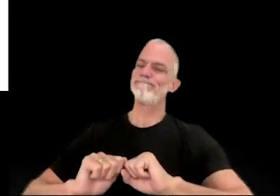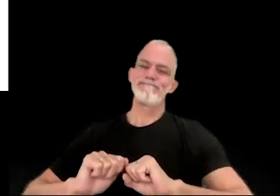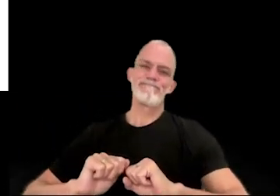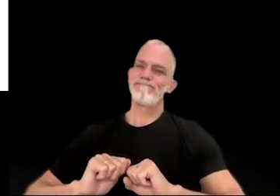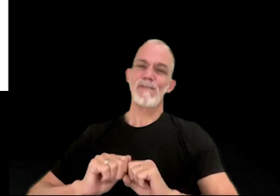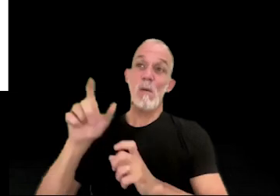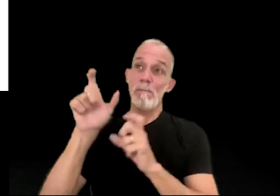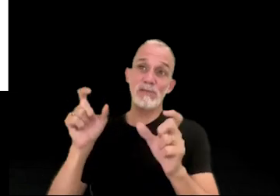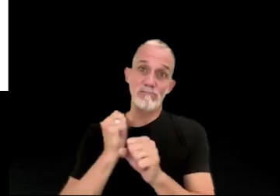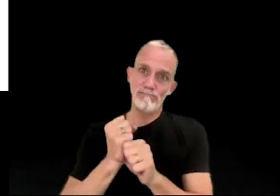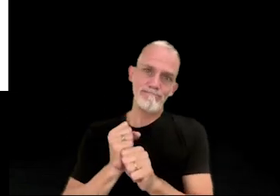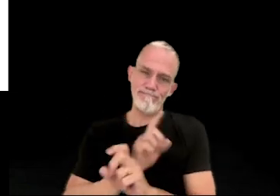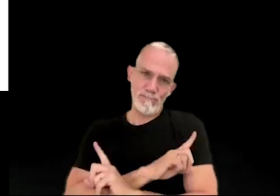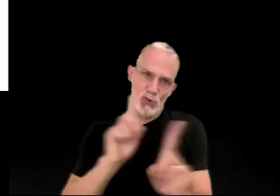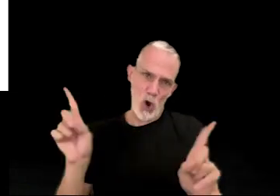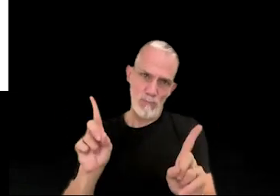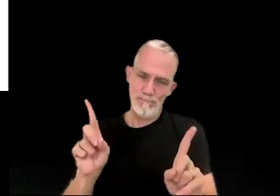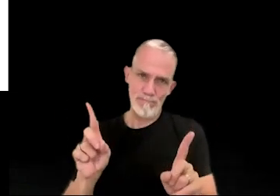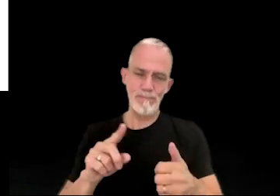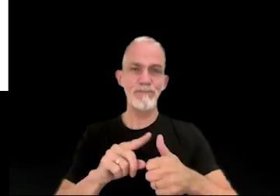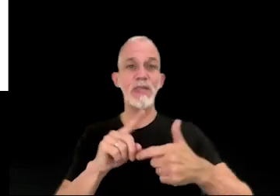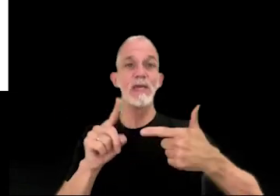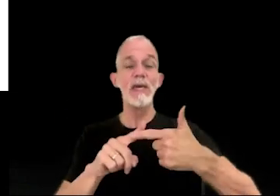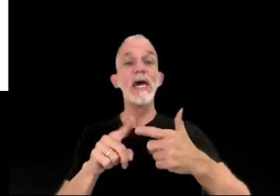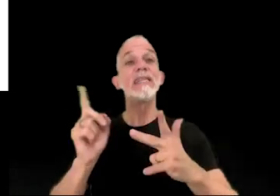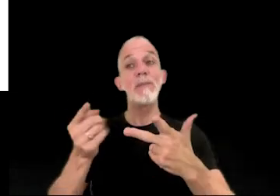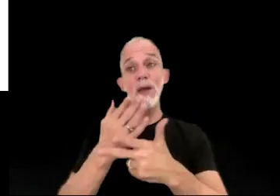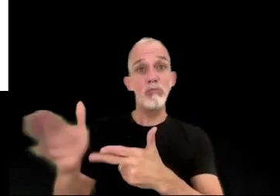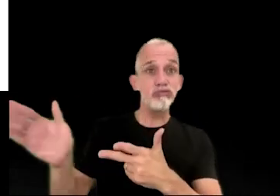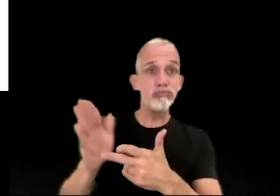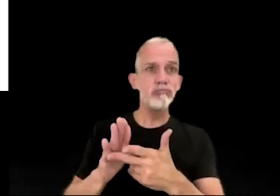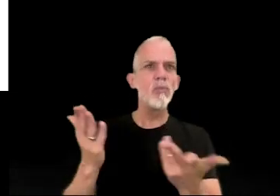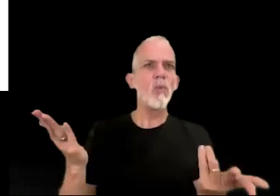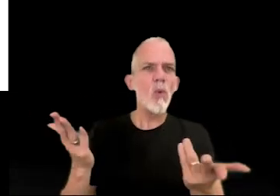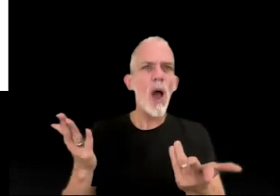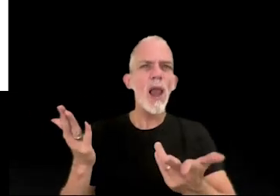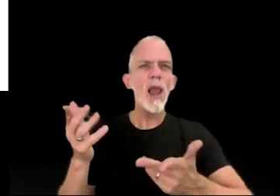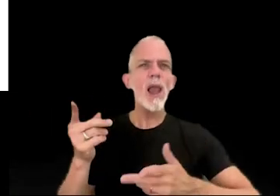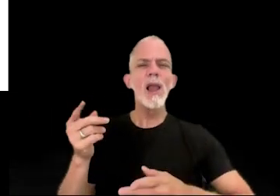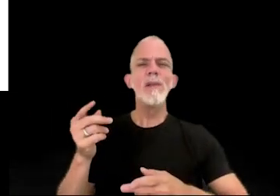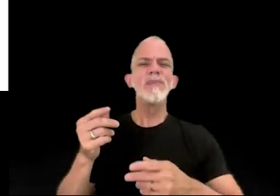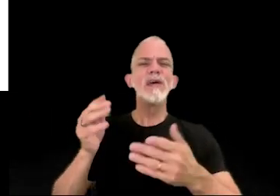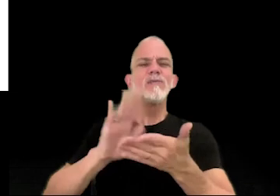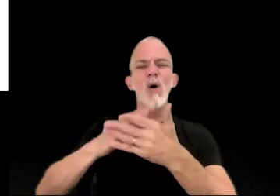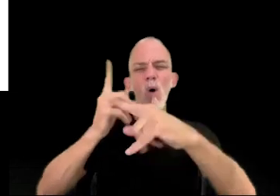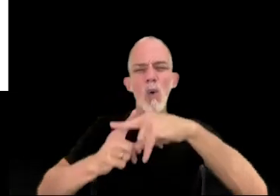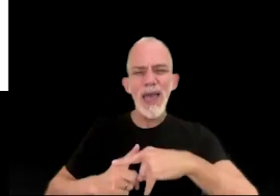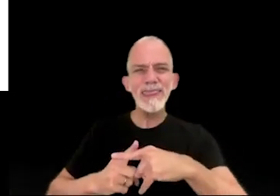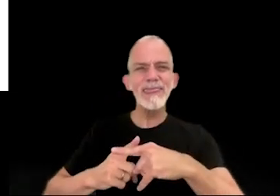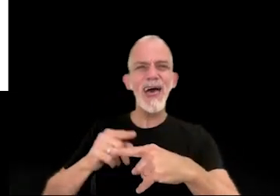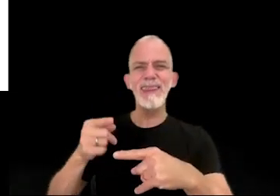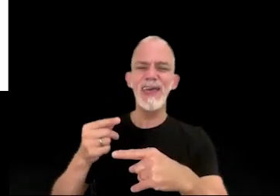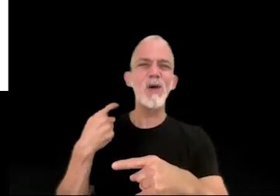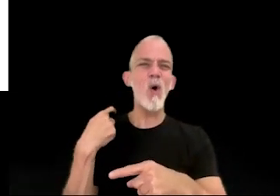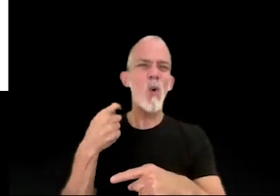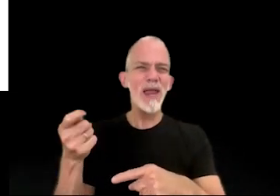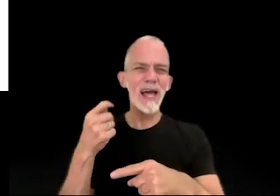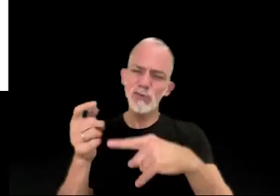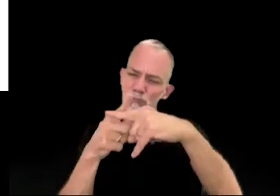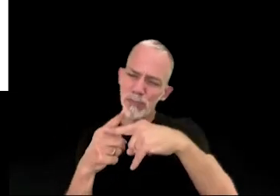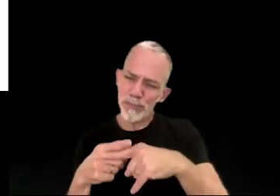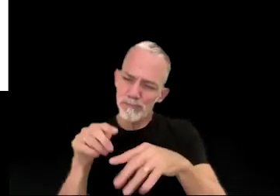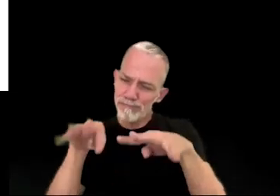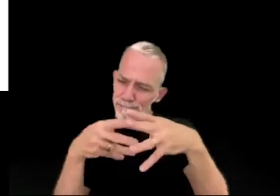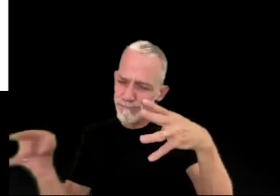casas particulares. Quedaron excluidas las cotizaciones previsionales del régimen simplificado.